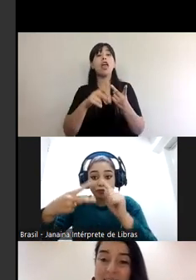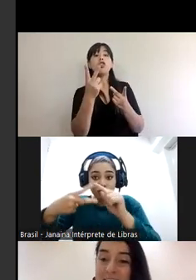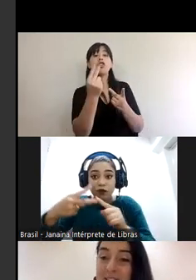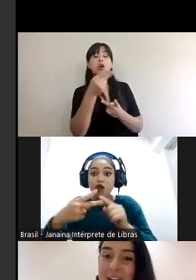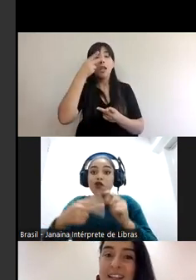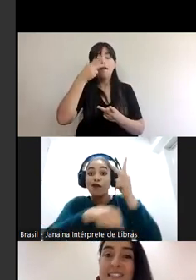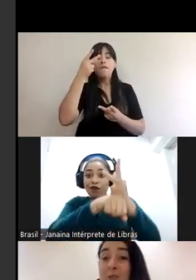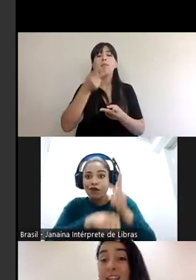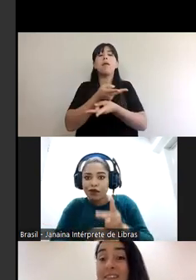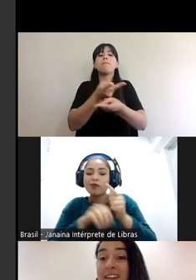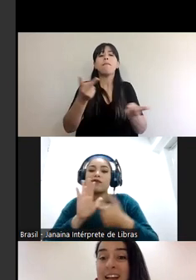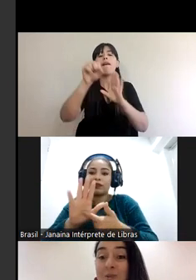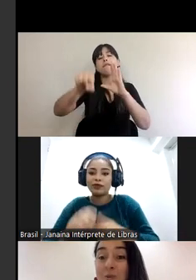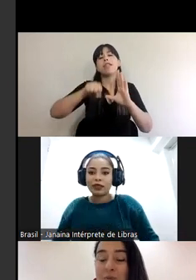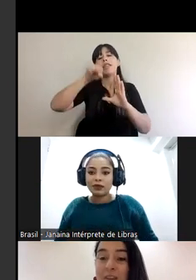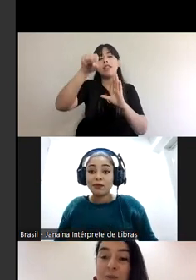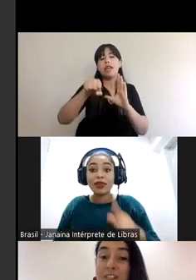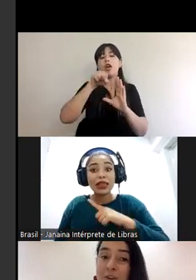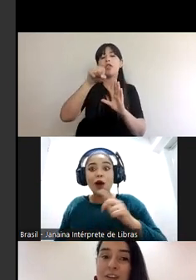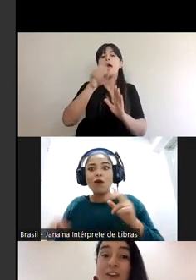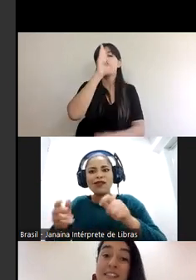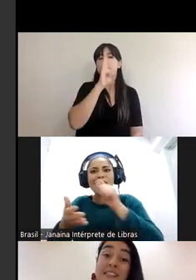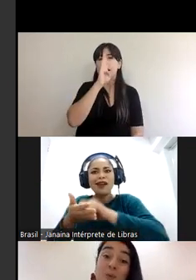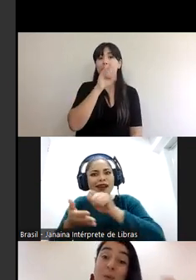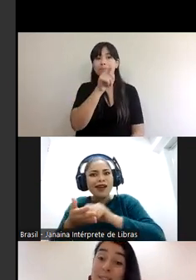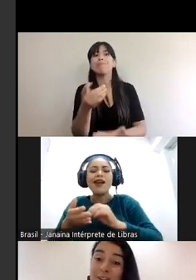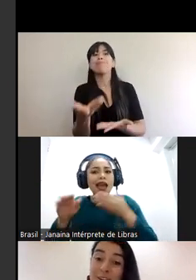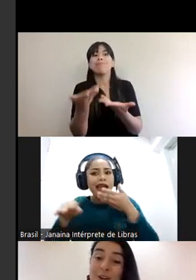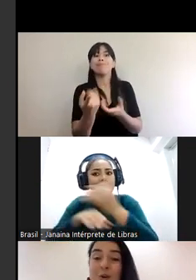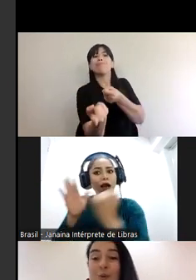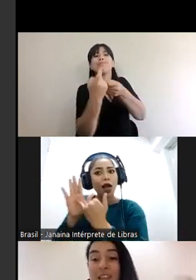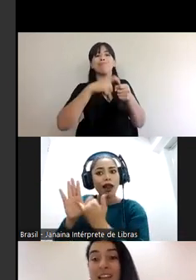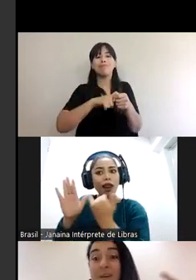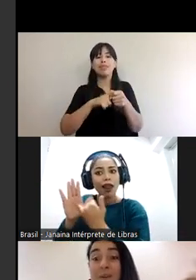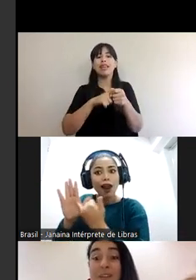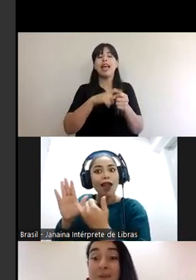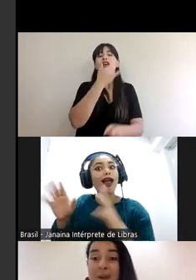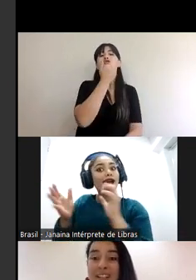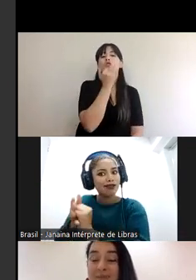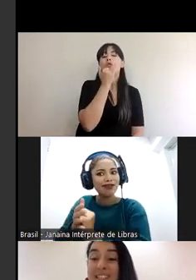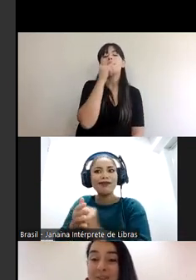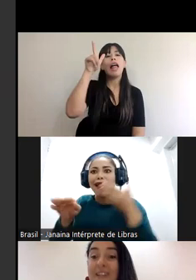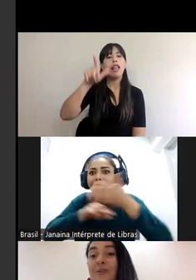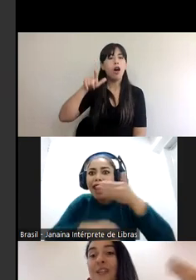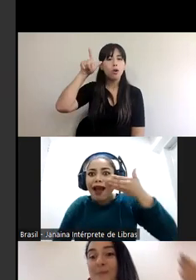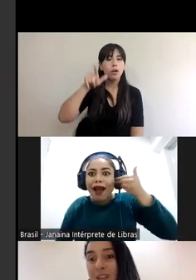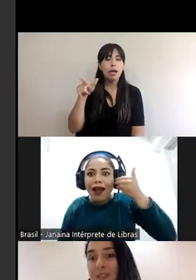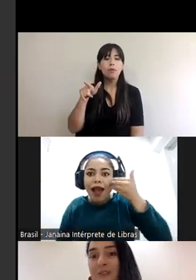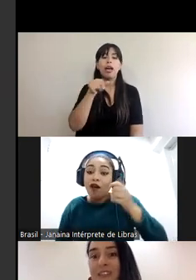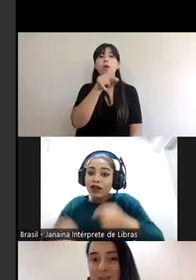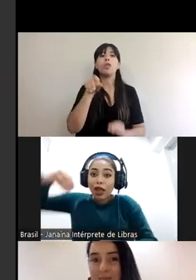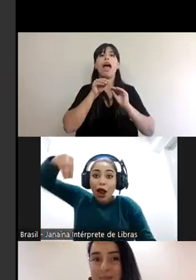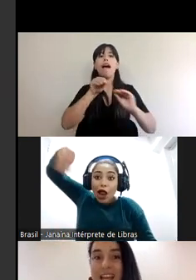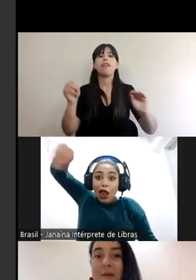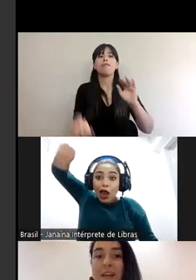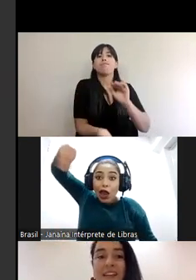en esta ocasión a que se suscriban a YouTube de la Fundación. Con esa suscripción, ustedes les va a poder llegar una notificación que nosotros estamos subiendo los